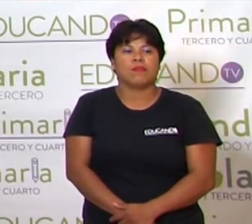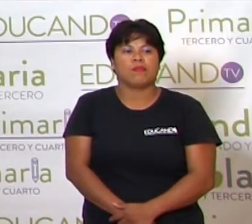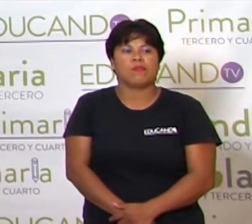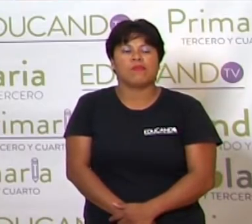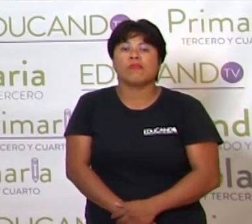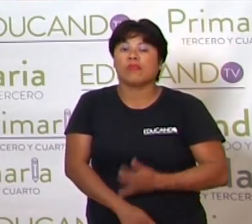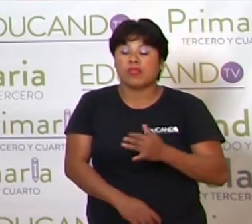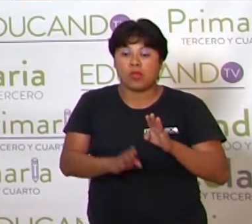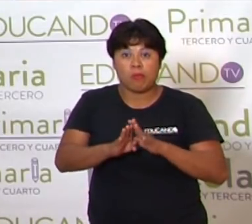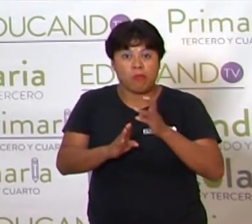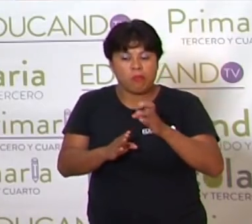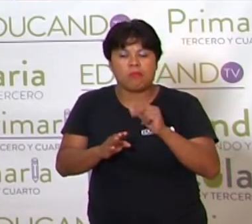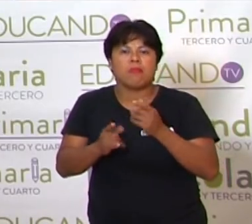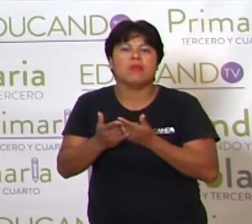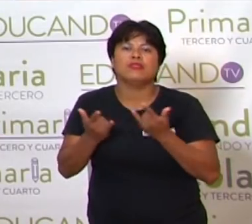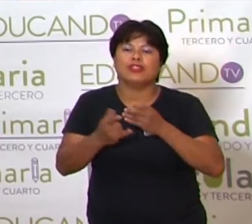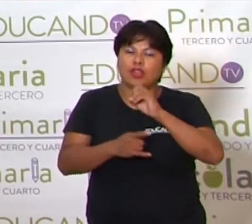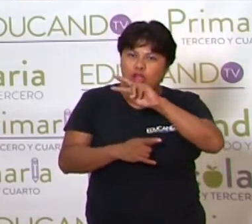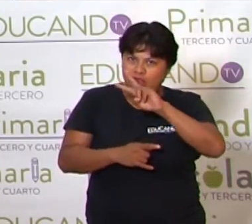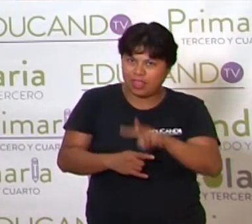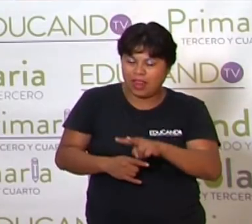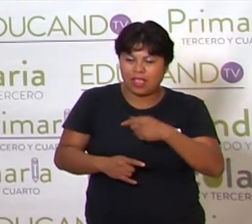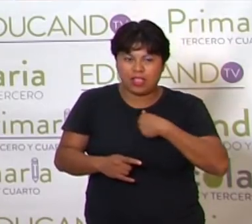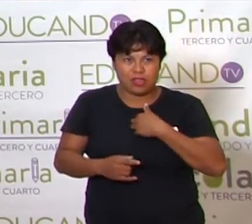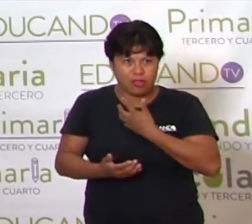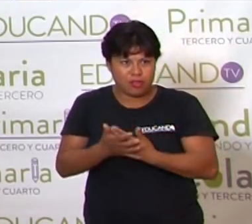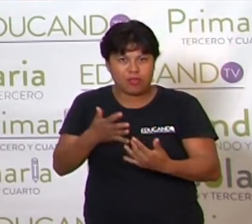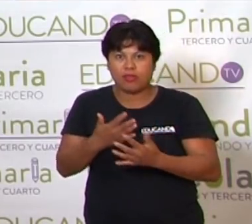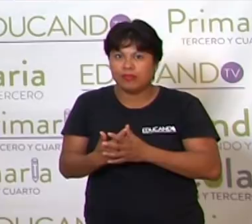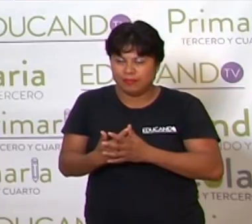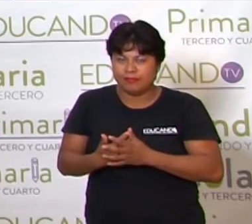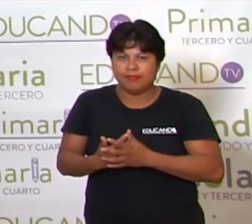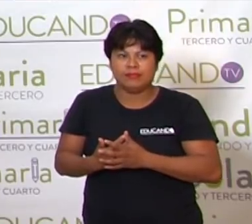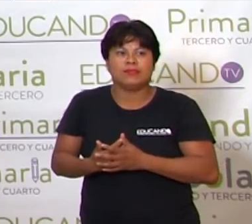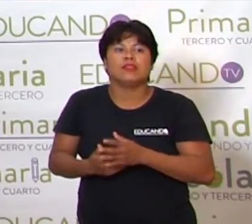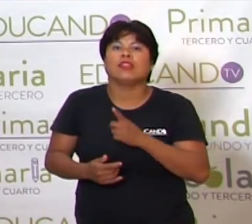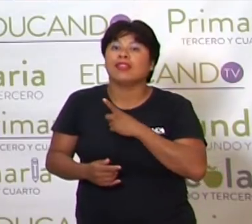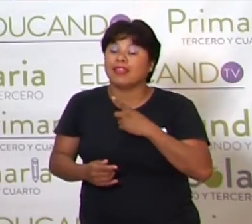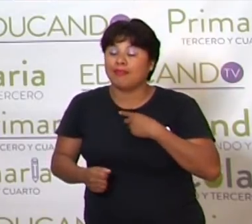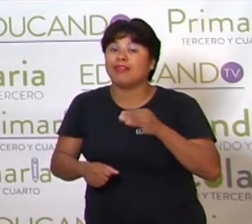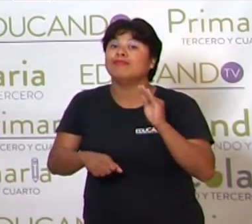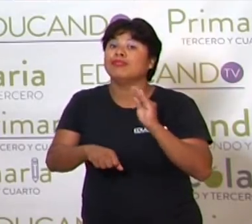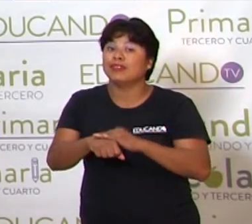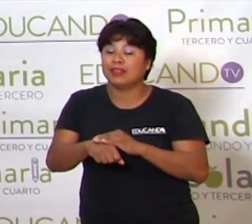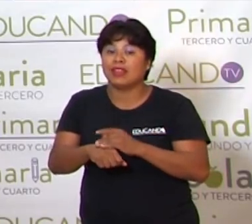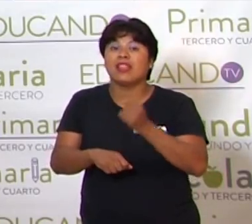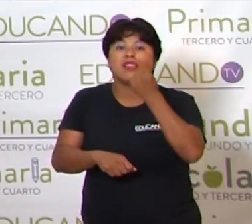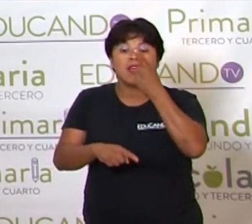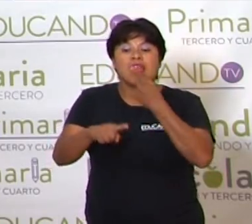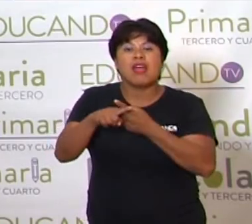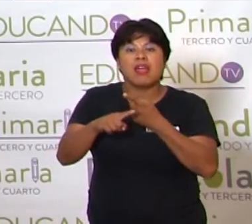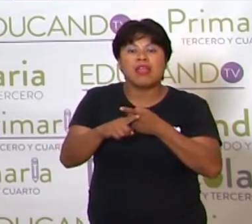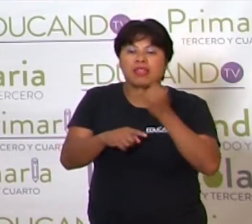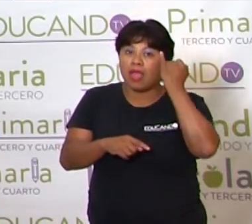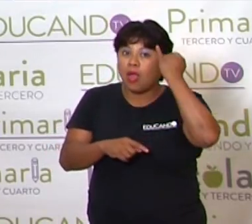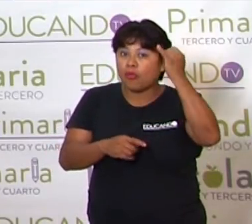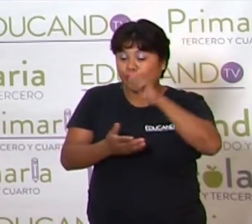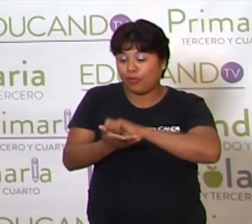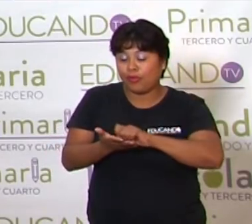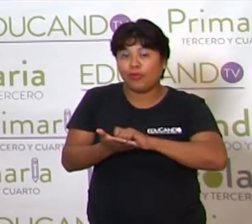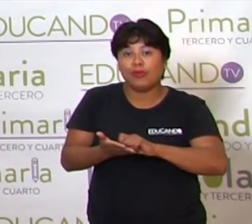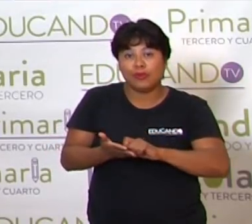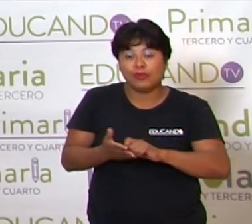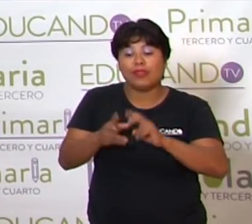Y como no es una historia original que yo haya elaborado, tengo que escribir quién es el autor.